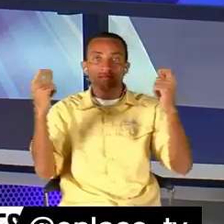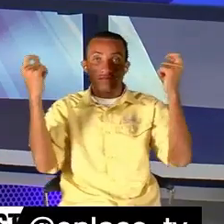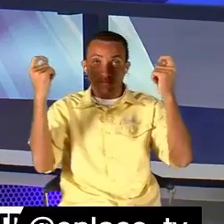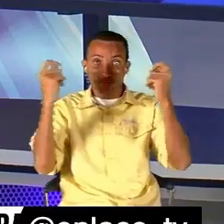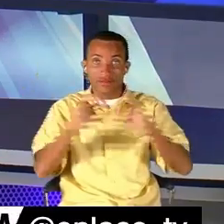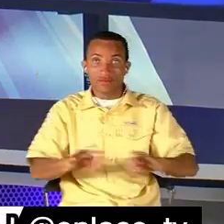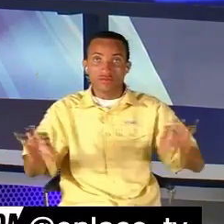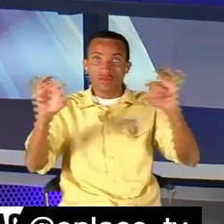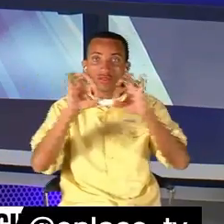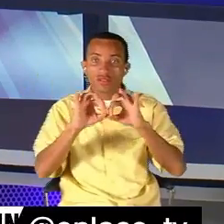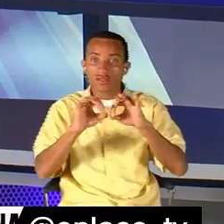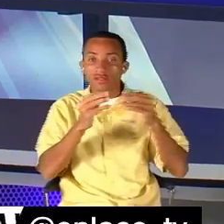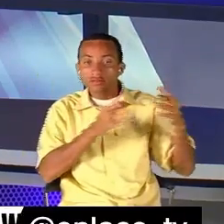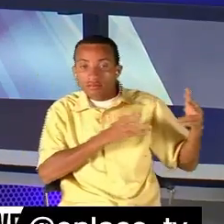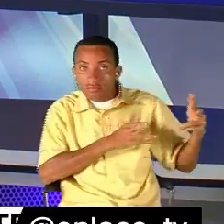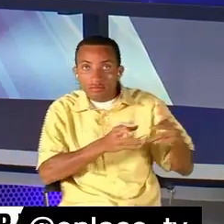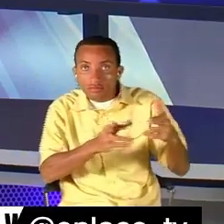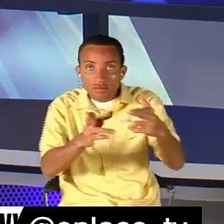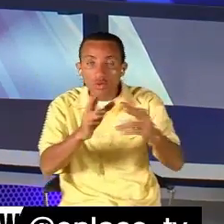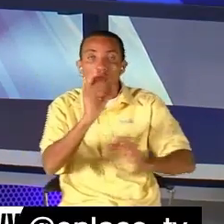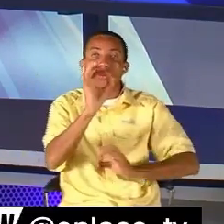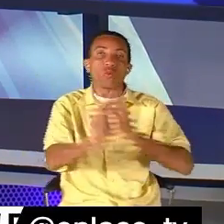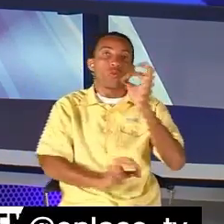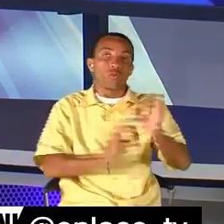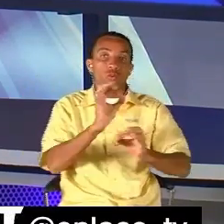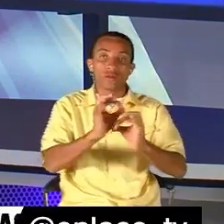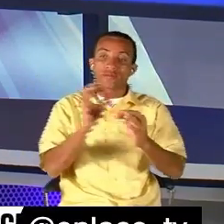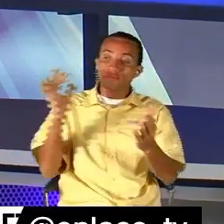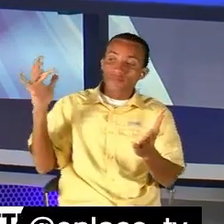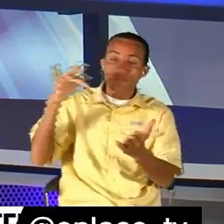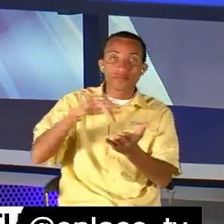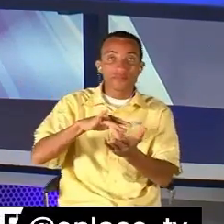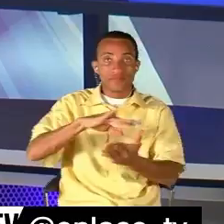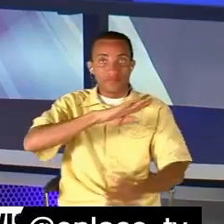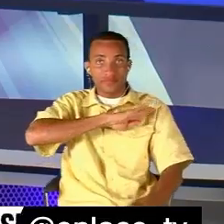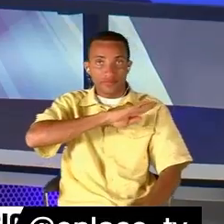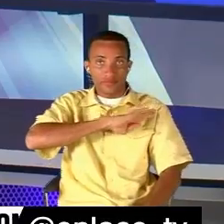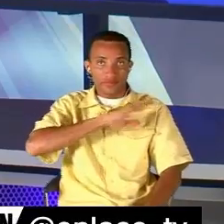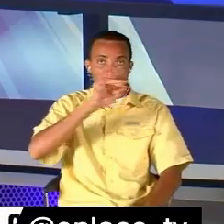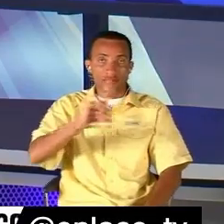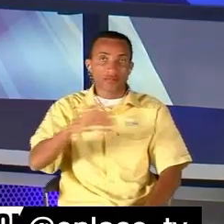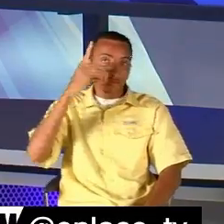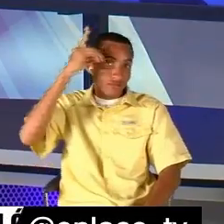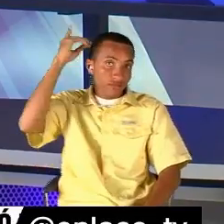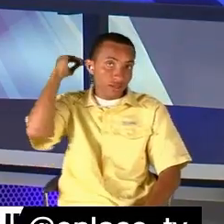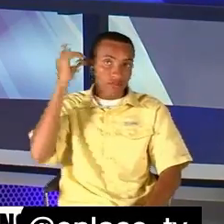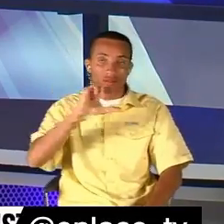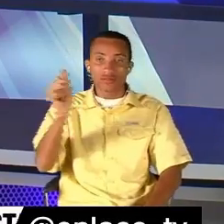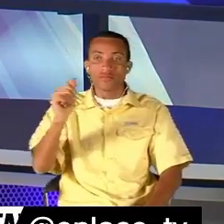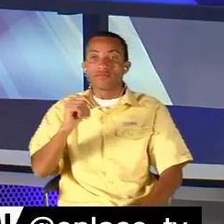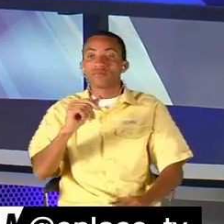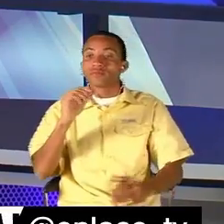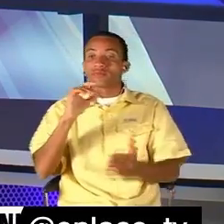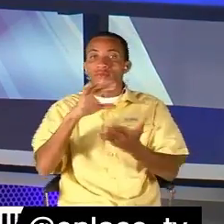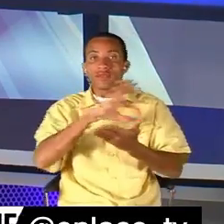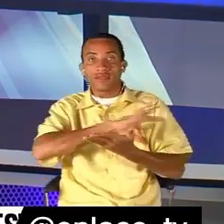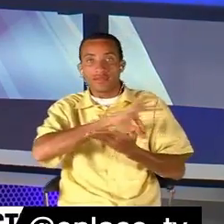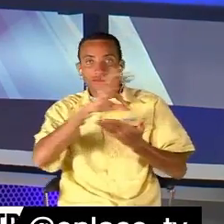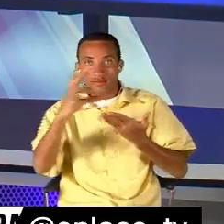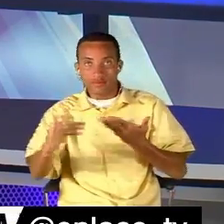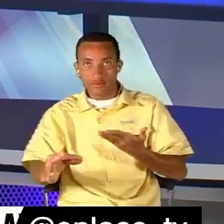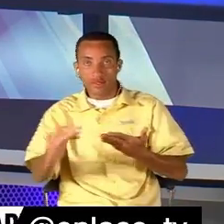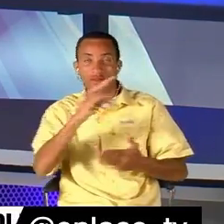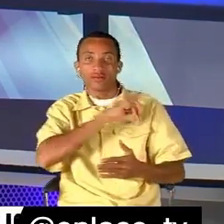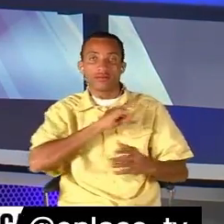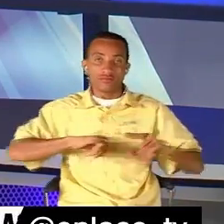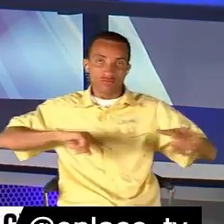denominada Cuidadito con el Río, en la cual participó el alcalde Darío Echeverri y también hizo presencia el gerente de Impala, Alejandro Costa. En